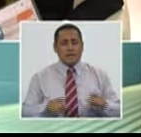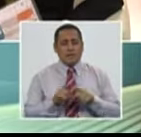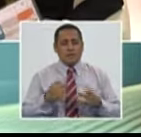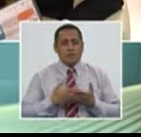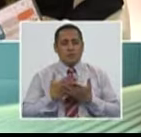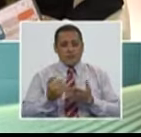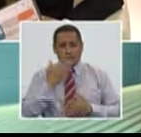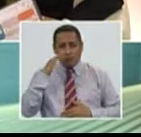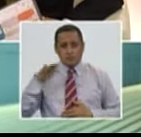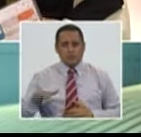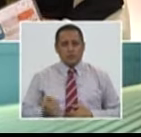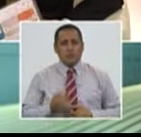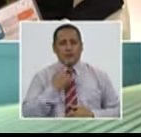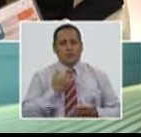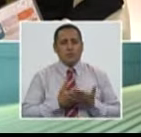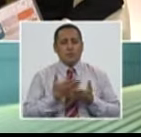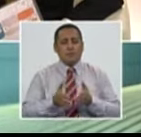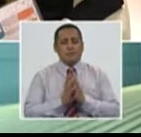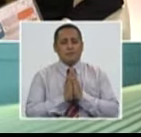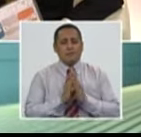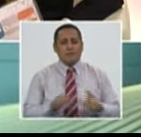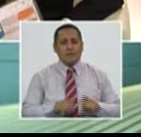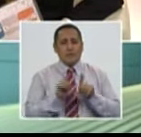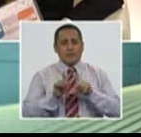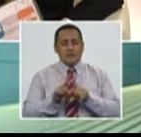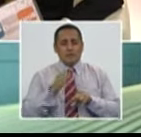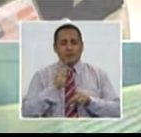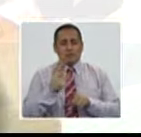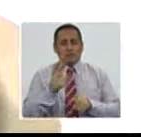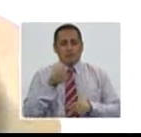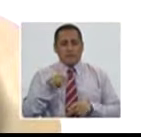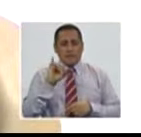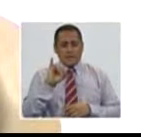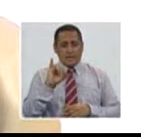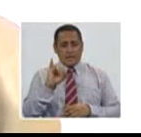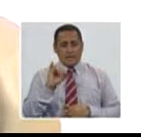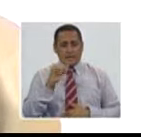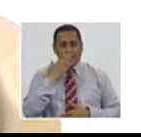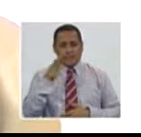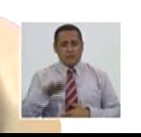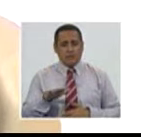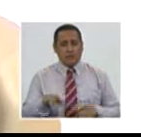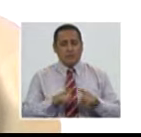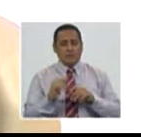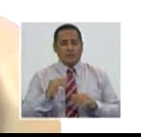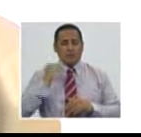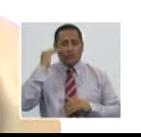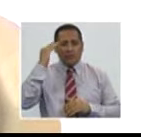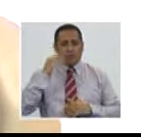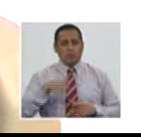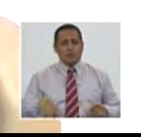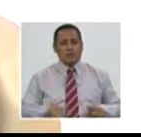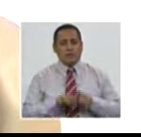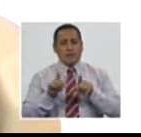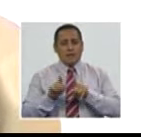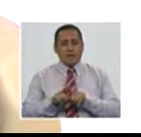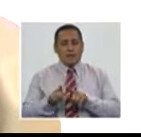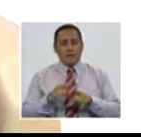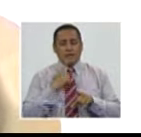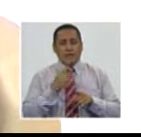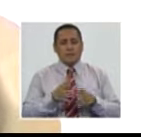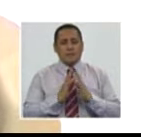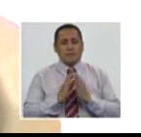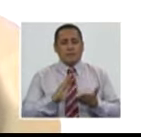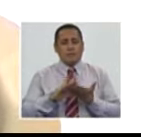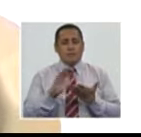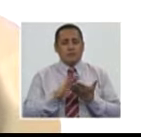con menores de edad este te exige Además del documento de identidad del dni del adulto del mayor este